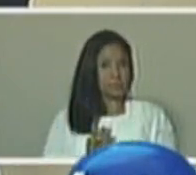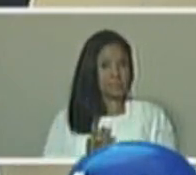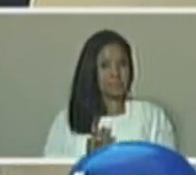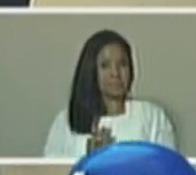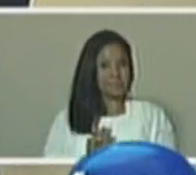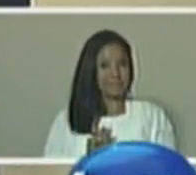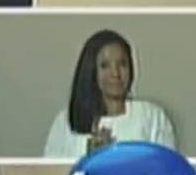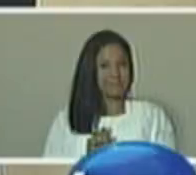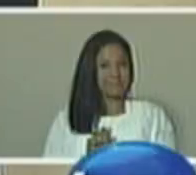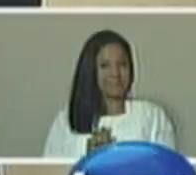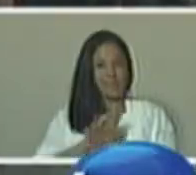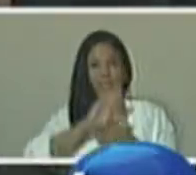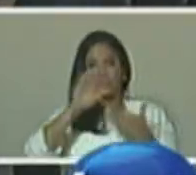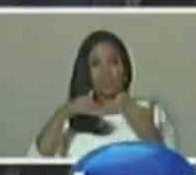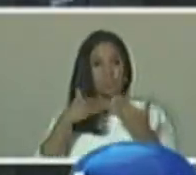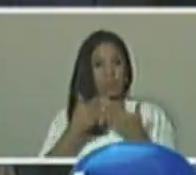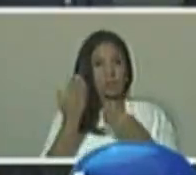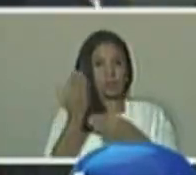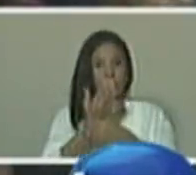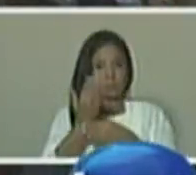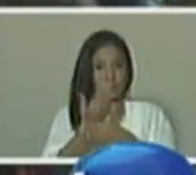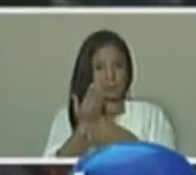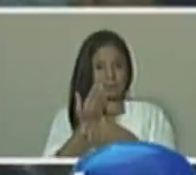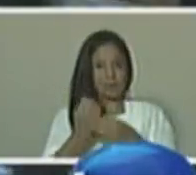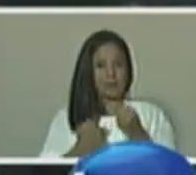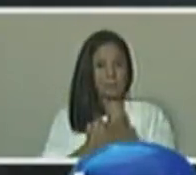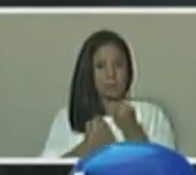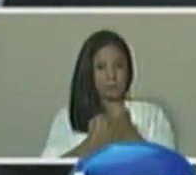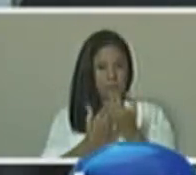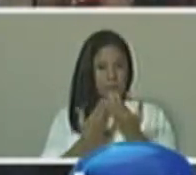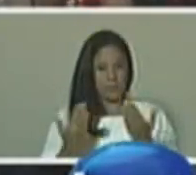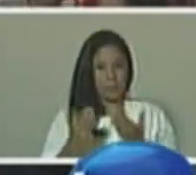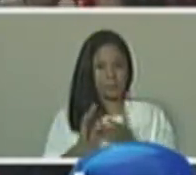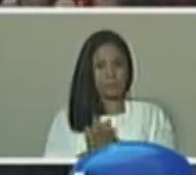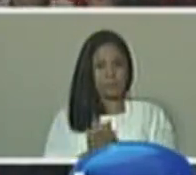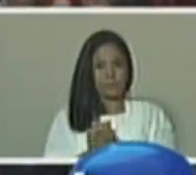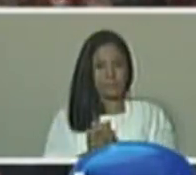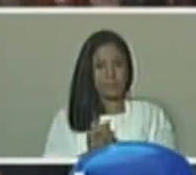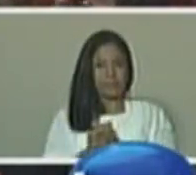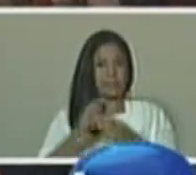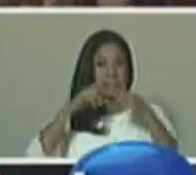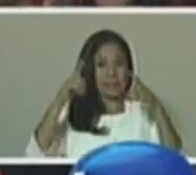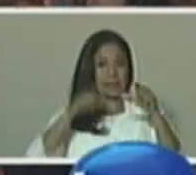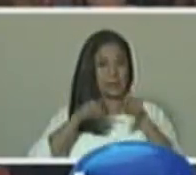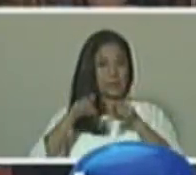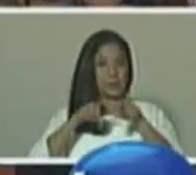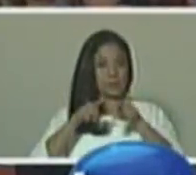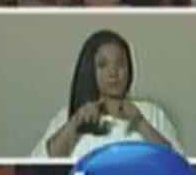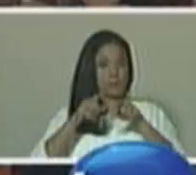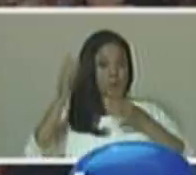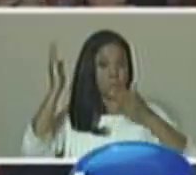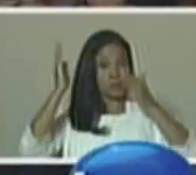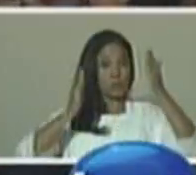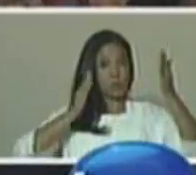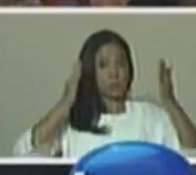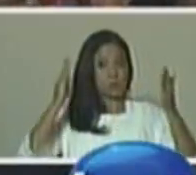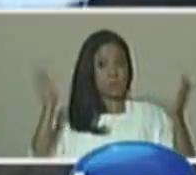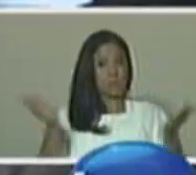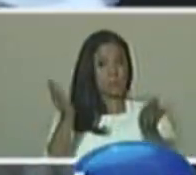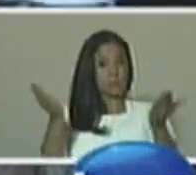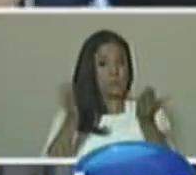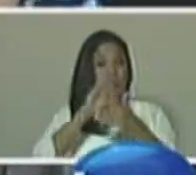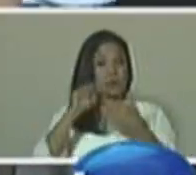fue cadena nacional y con el mayor apoyo de todos los medios. Este gran concurso de oratoria. Exhortamos a los jóvenes de todo el país